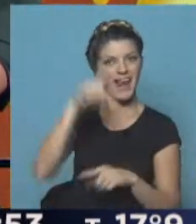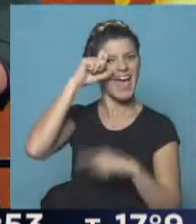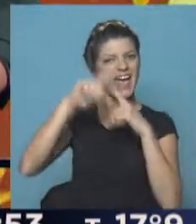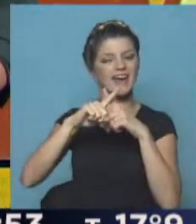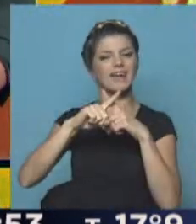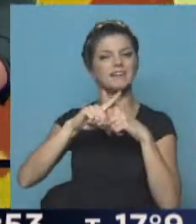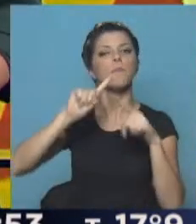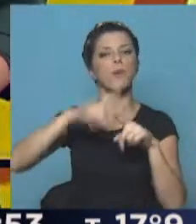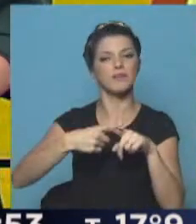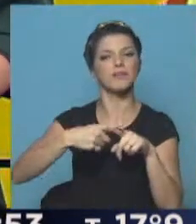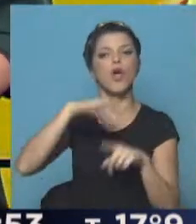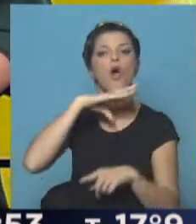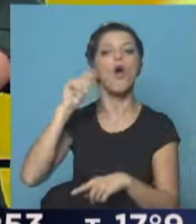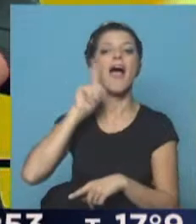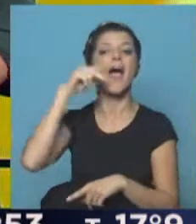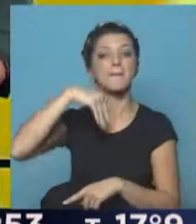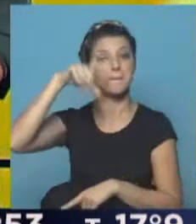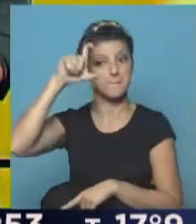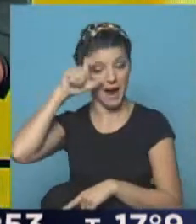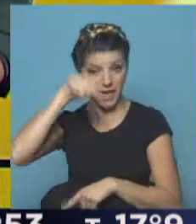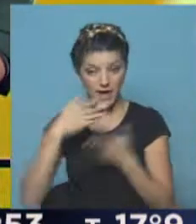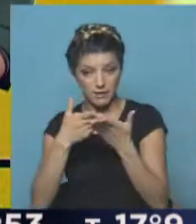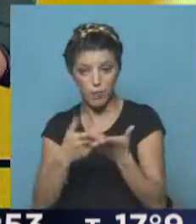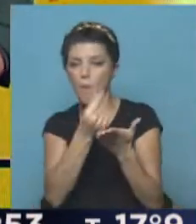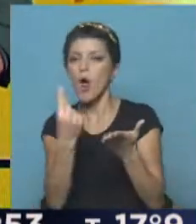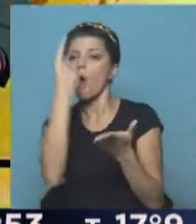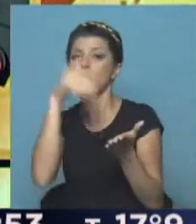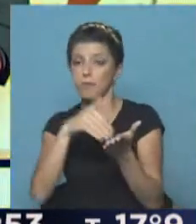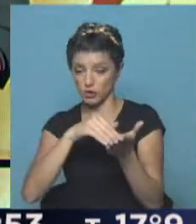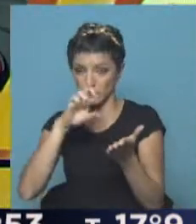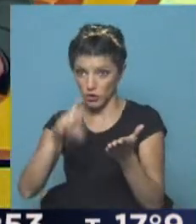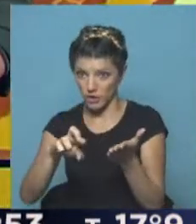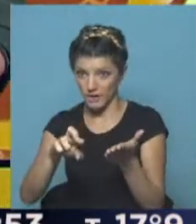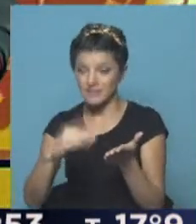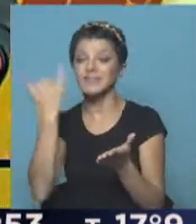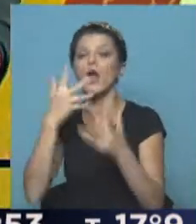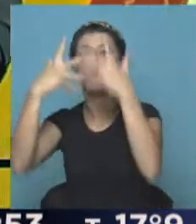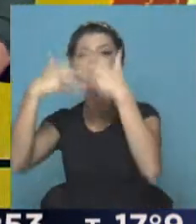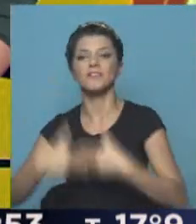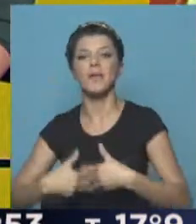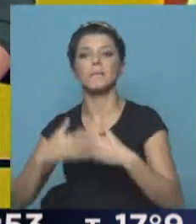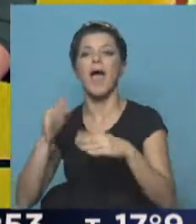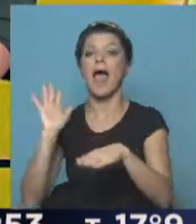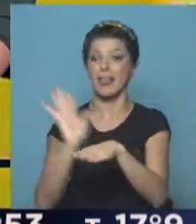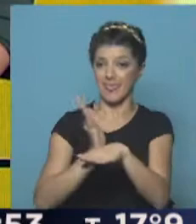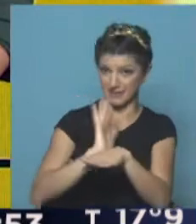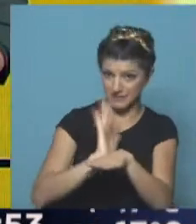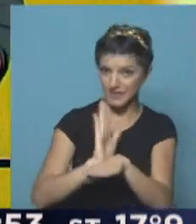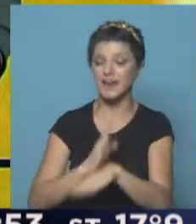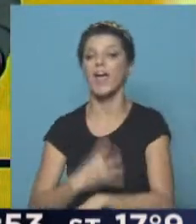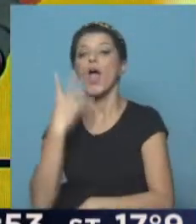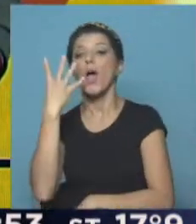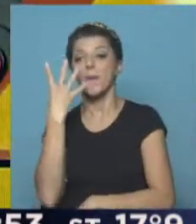funcionario kirchnerista ricardo jaime una embarcación que está valuada en un millón de dólares que tiene entre otras cosas un sistema de cine baño en suite y cuatro